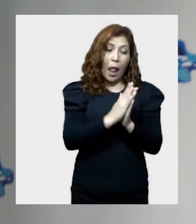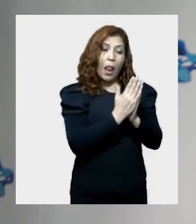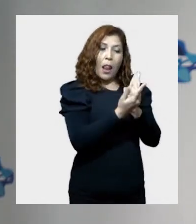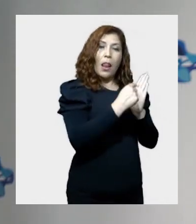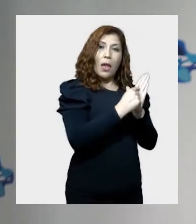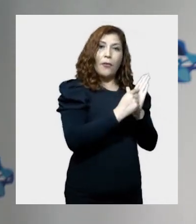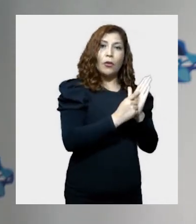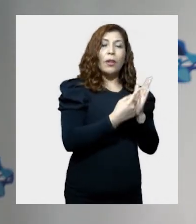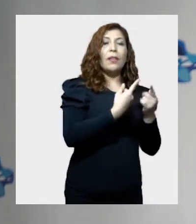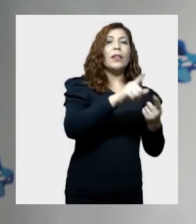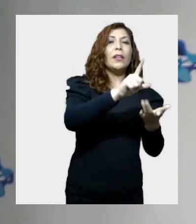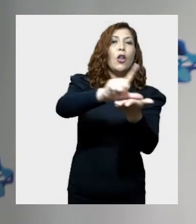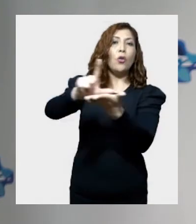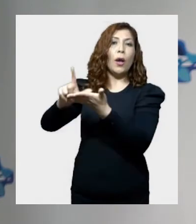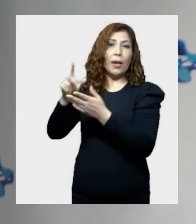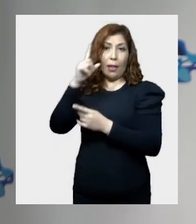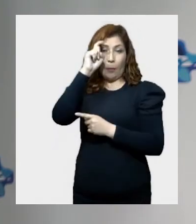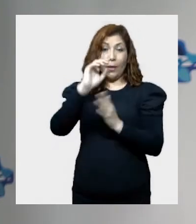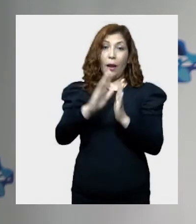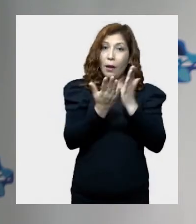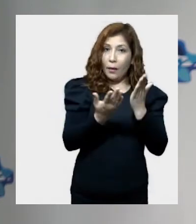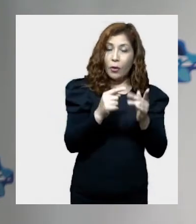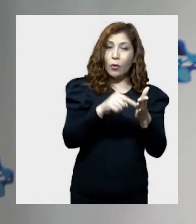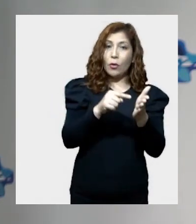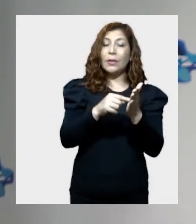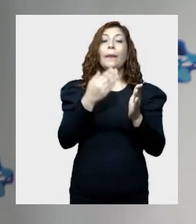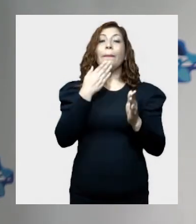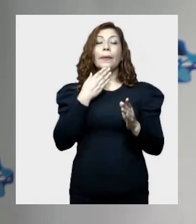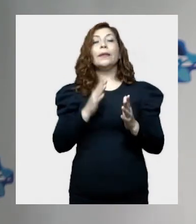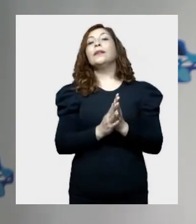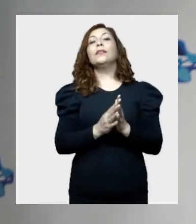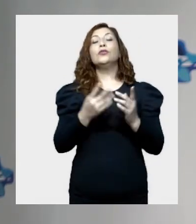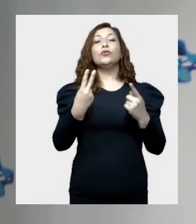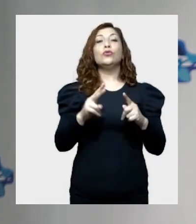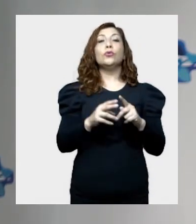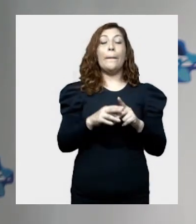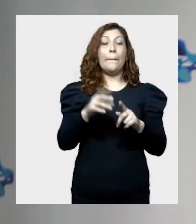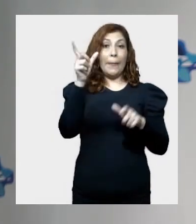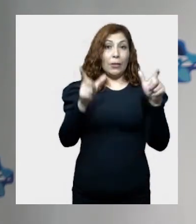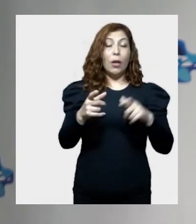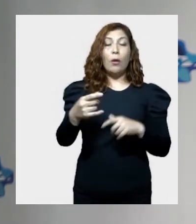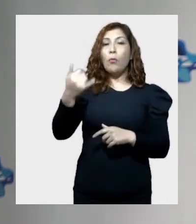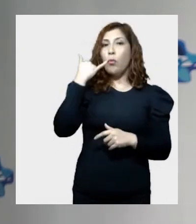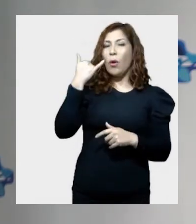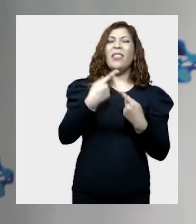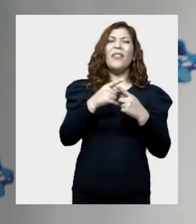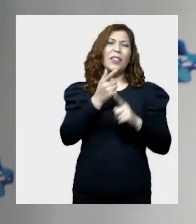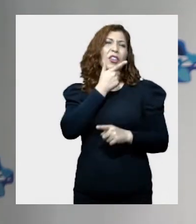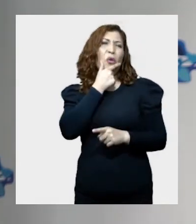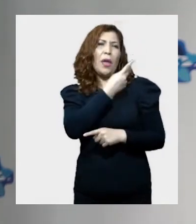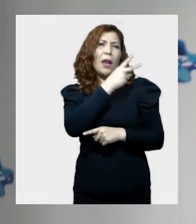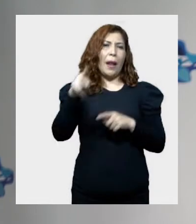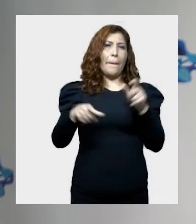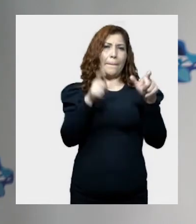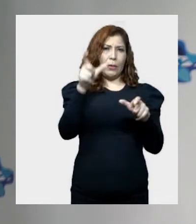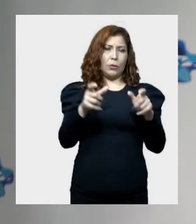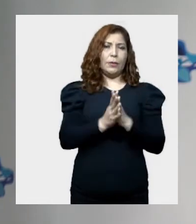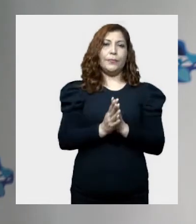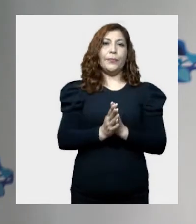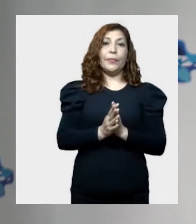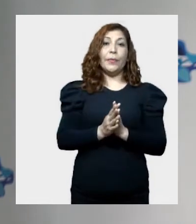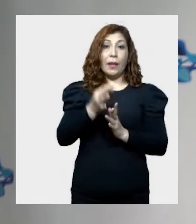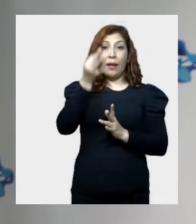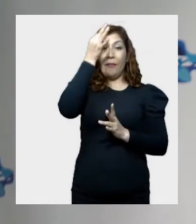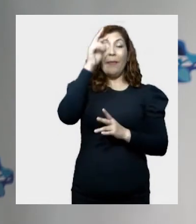en diferentes dependencias del hospital y de manera presencial con sus operadoras diferentes inquietudes de nuestros usuarios, Durante